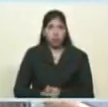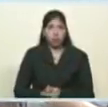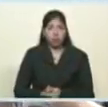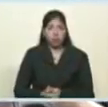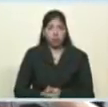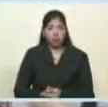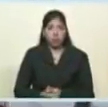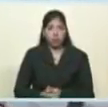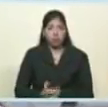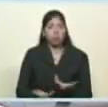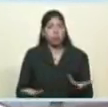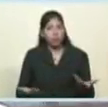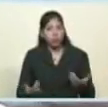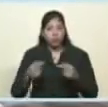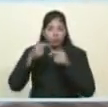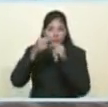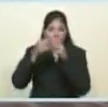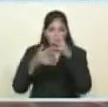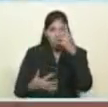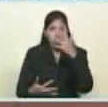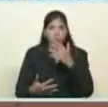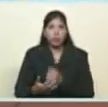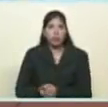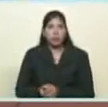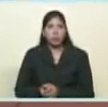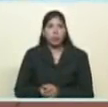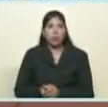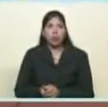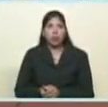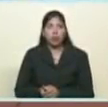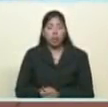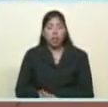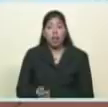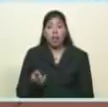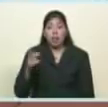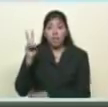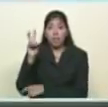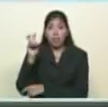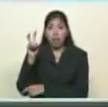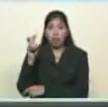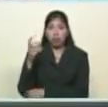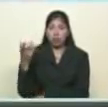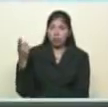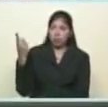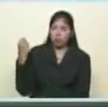tomando en cuenta todas estas condiciones, Venezuela tuvo que pagar el viernes pasado